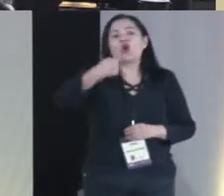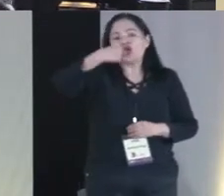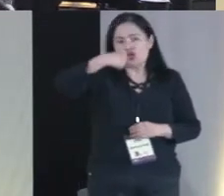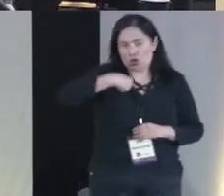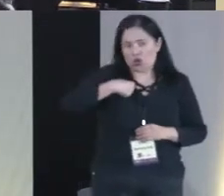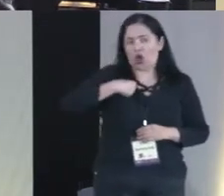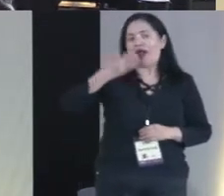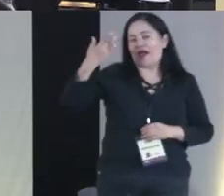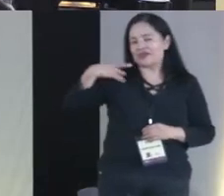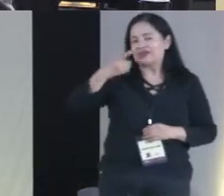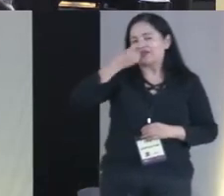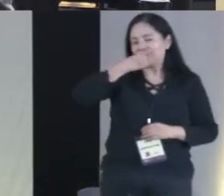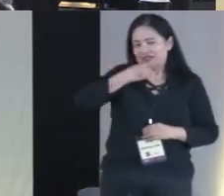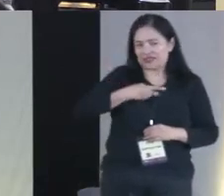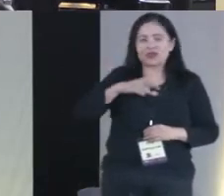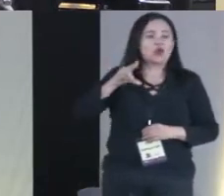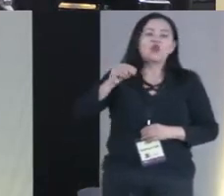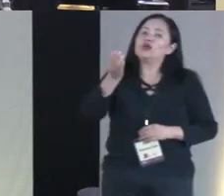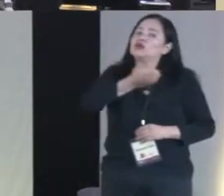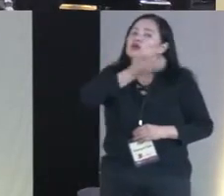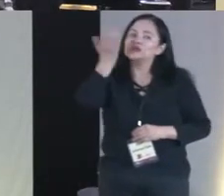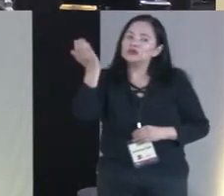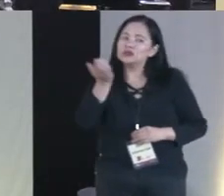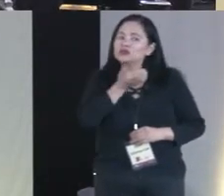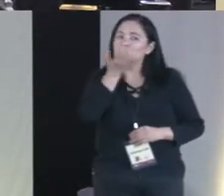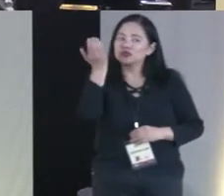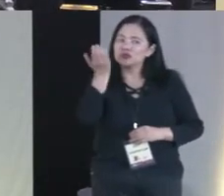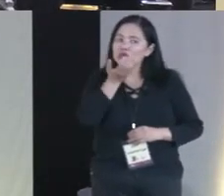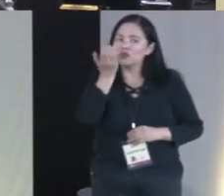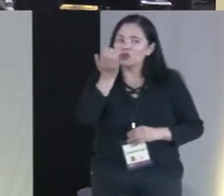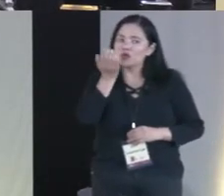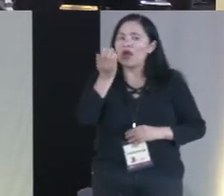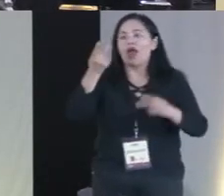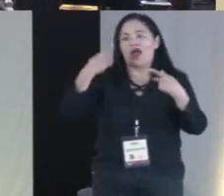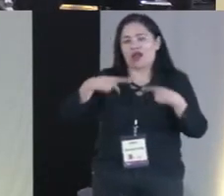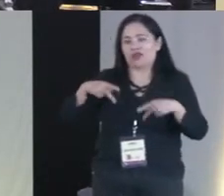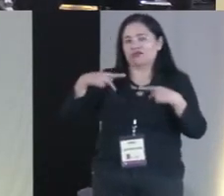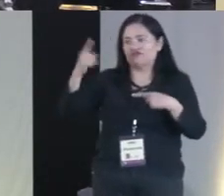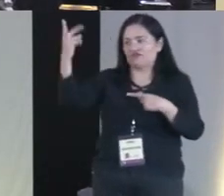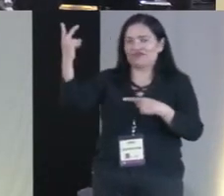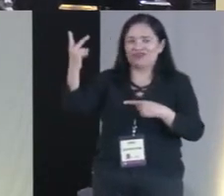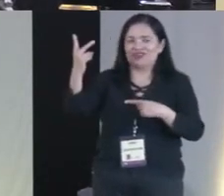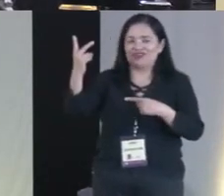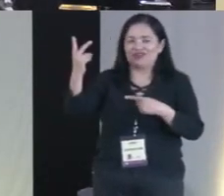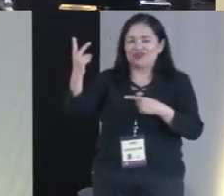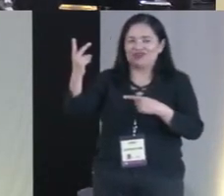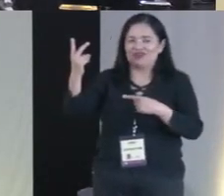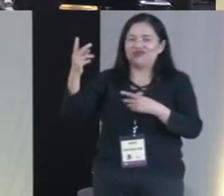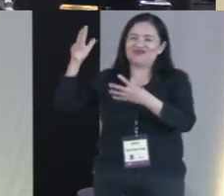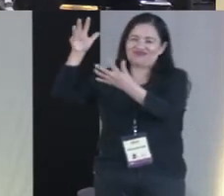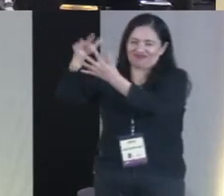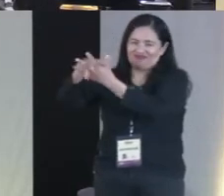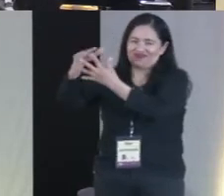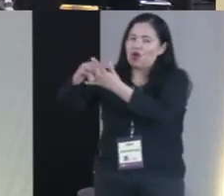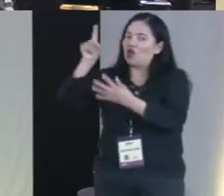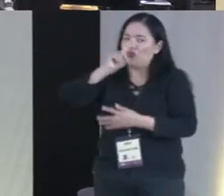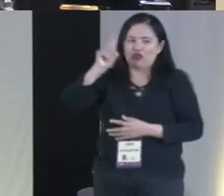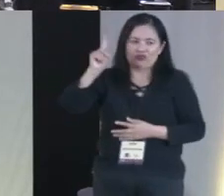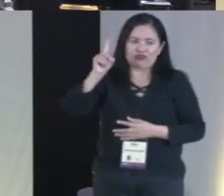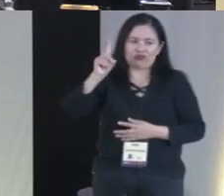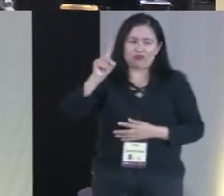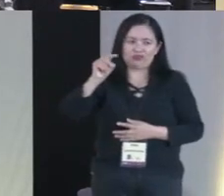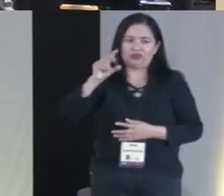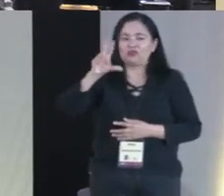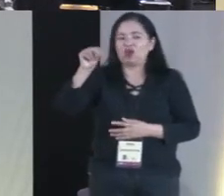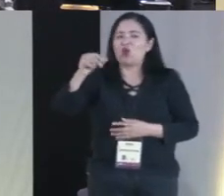haber dicho es que no se acostumbra rendirle homenajes a los conquistadores, a los invasores y